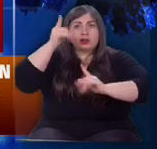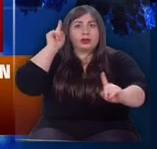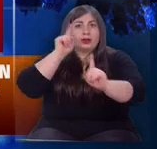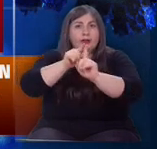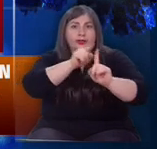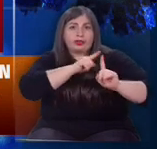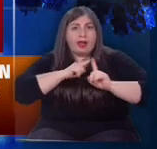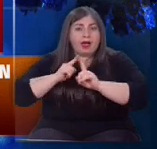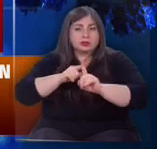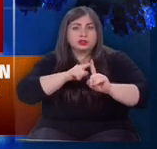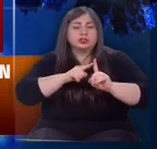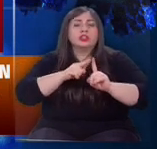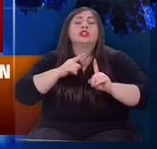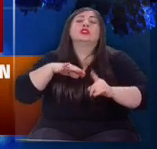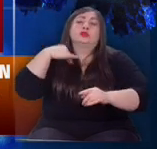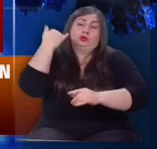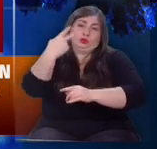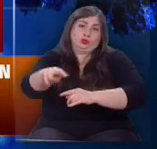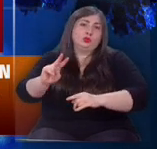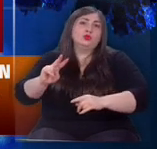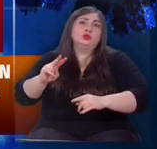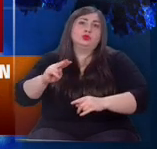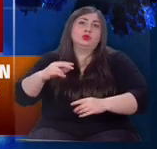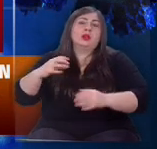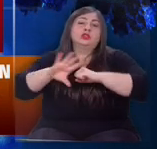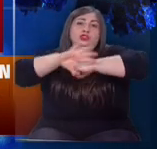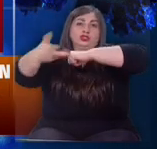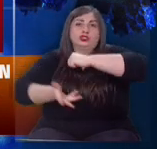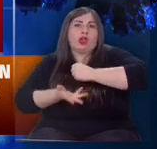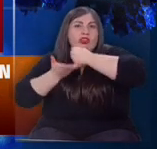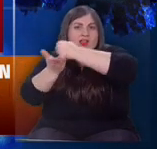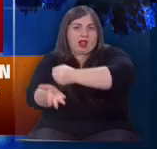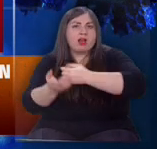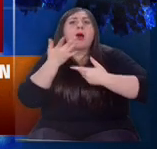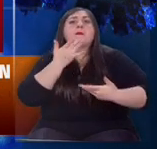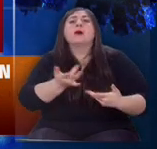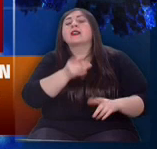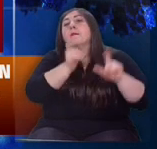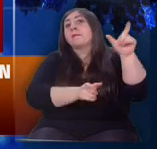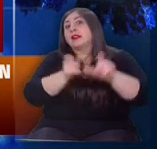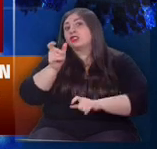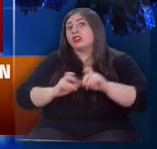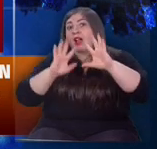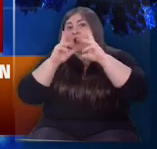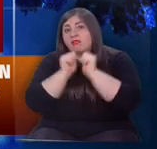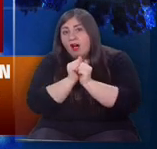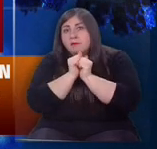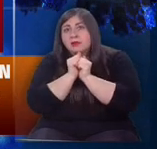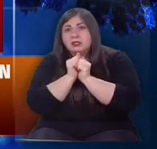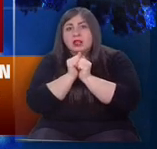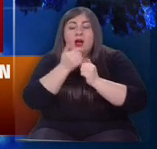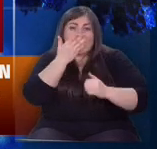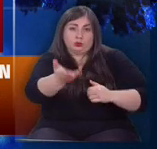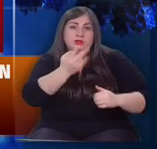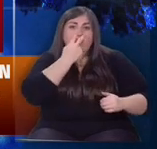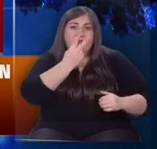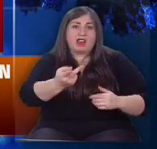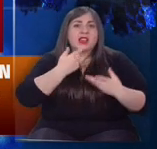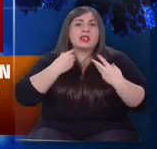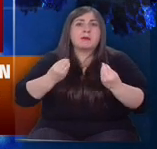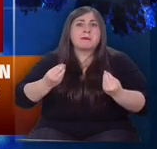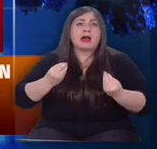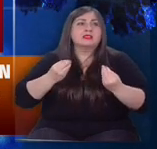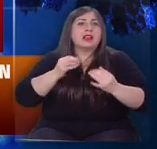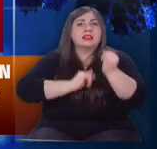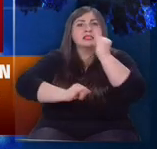con las comunidades, señalan eso. Y segundo, porque las propias personas, las propias familias, si usted revisa lo que está sucediendo en